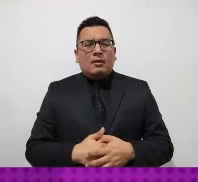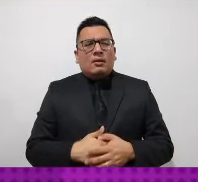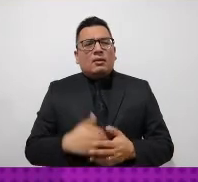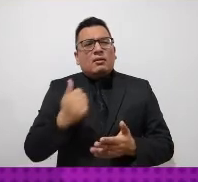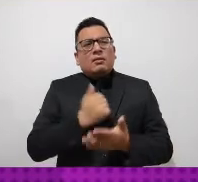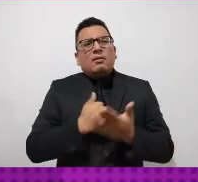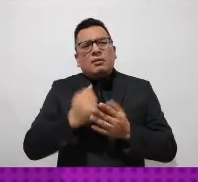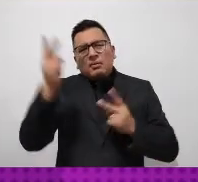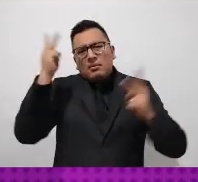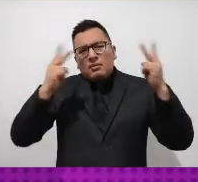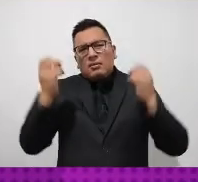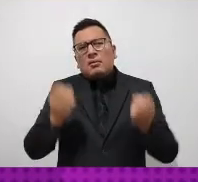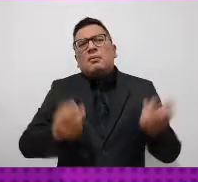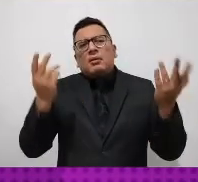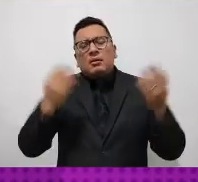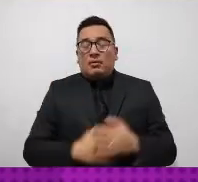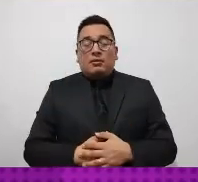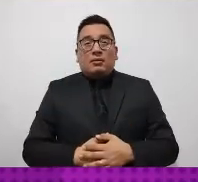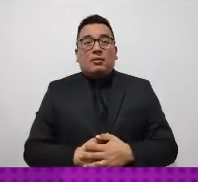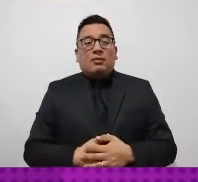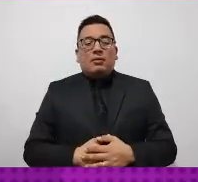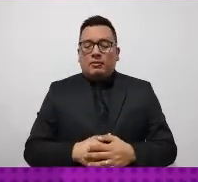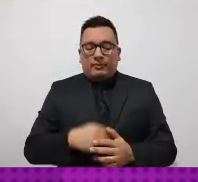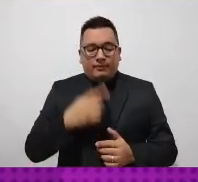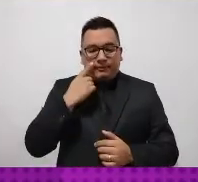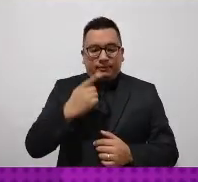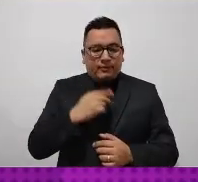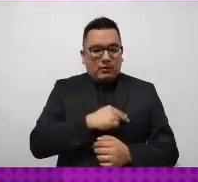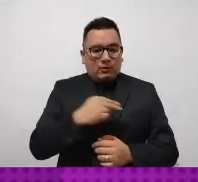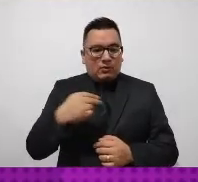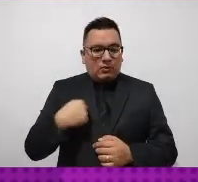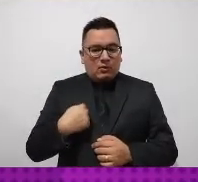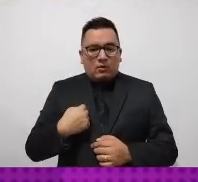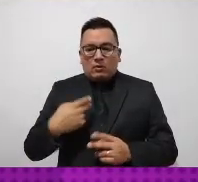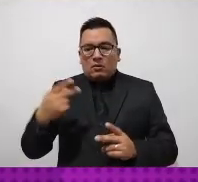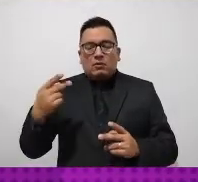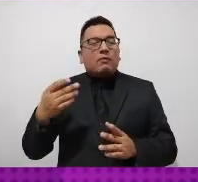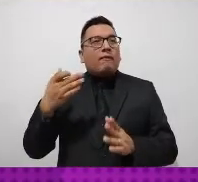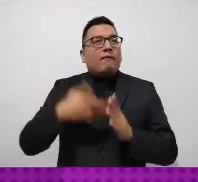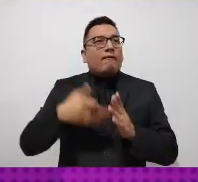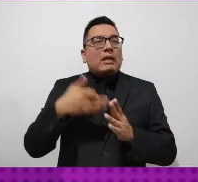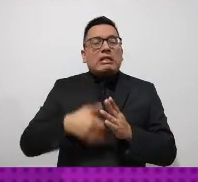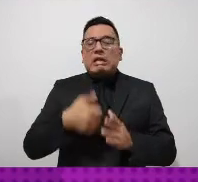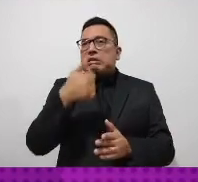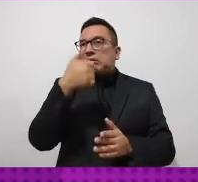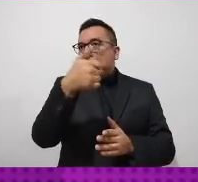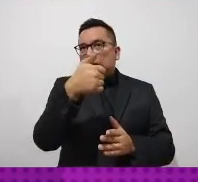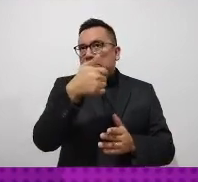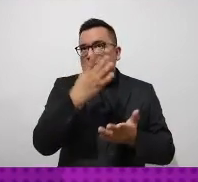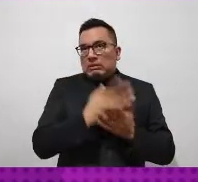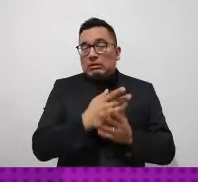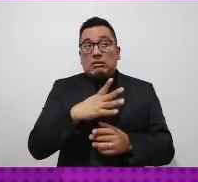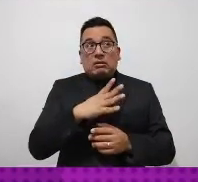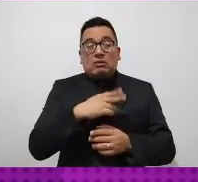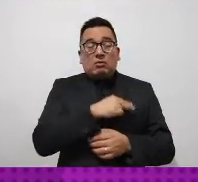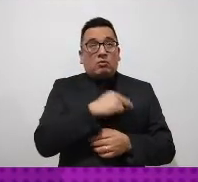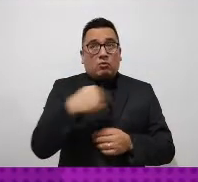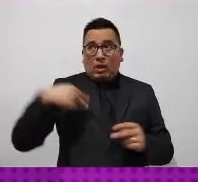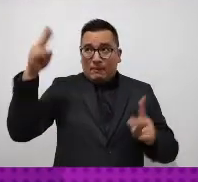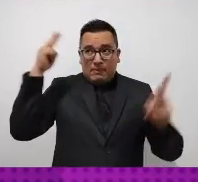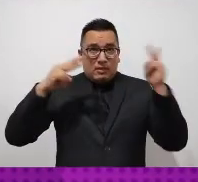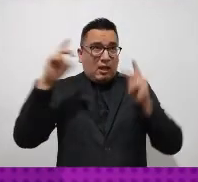¿Cuántos municipios han visitado más o menos ahorita? Actualmente, de hecho, al día de hoy nos faltan 6 municipios de los 38, es